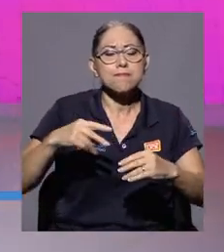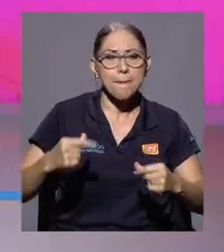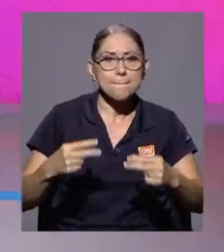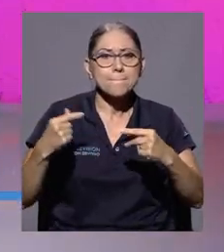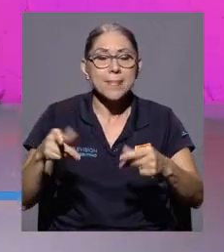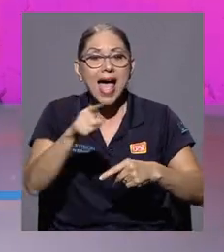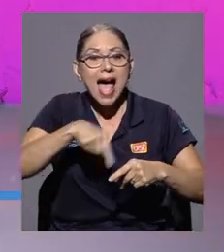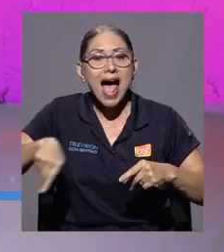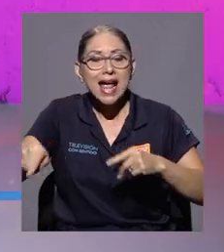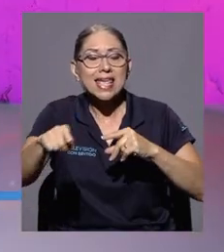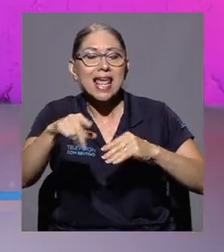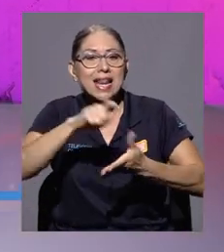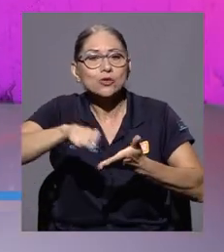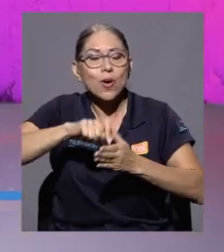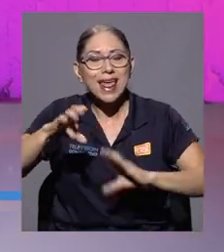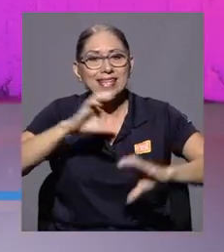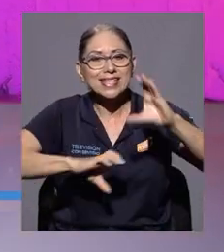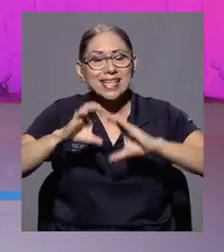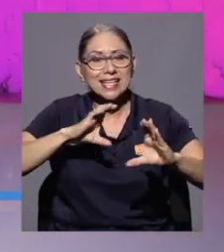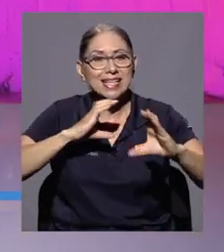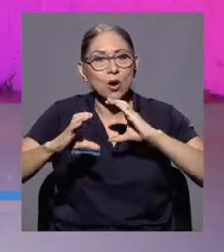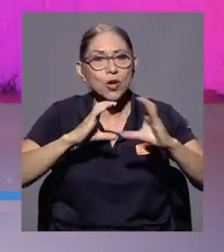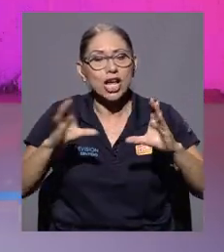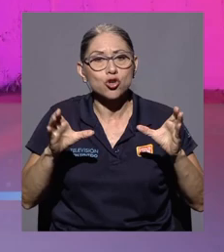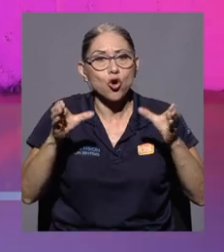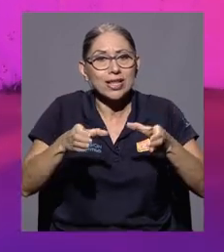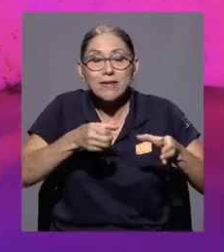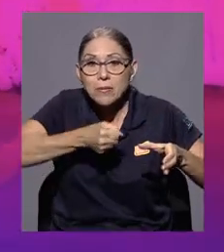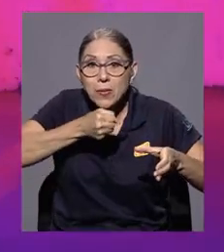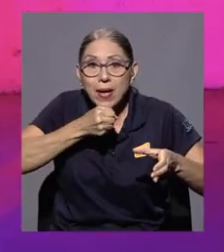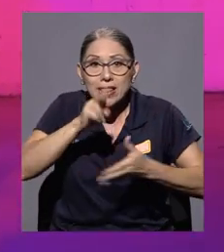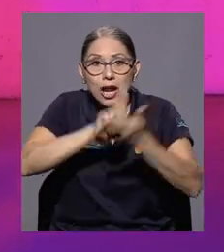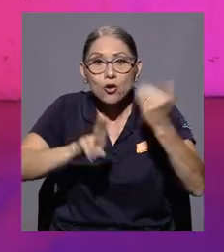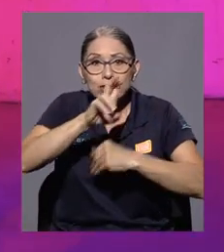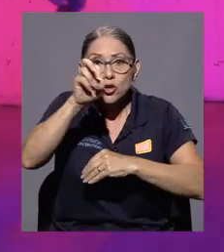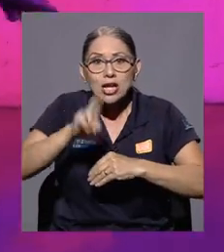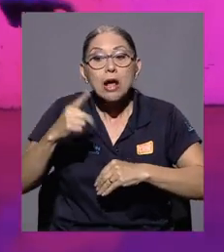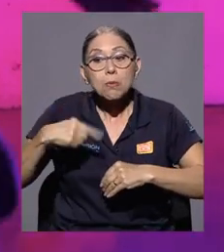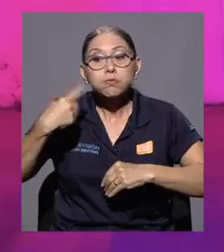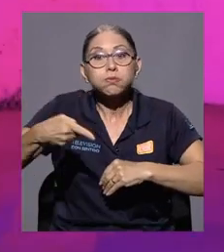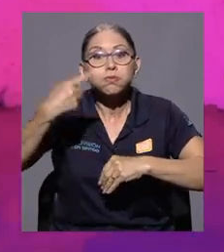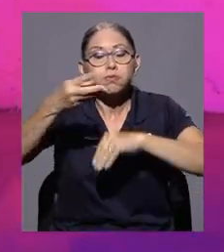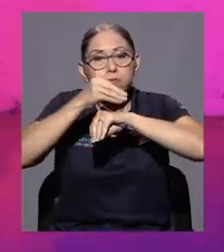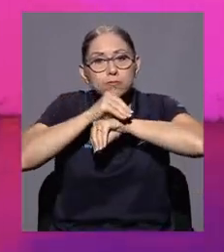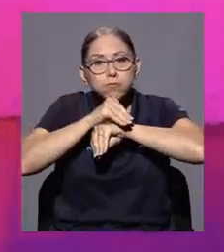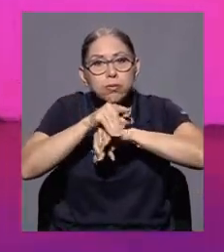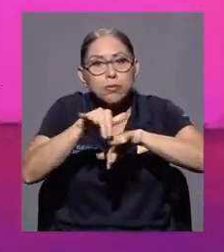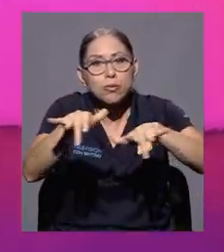Comunicación Colectiva de la Universidad de Costa Rica, que posteriormente se distribuirá para su difusión.